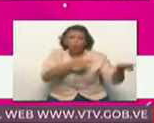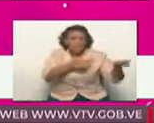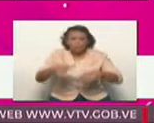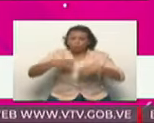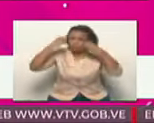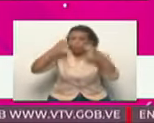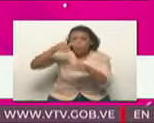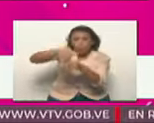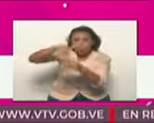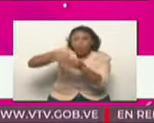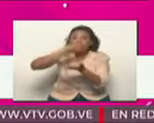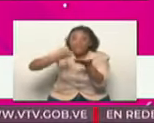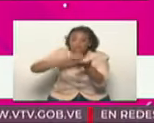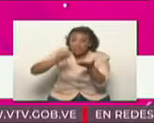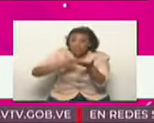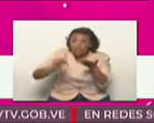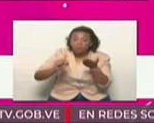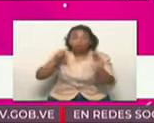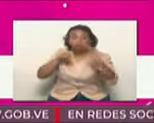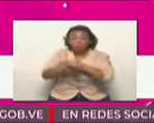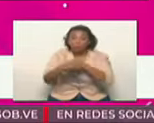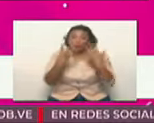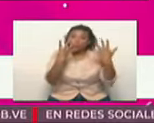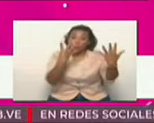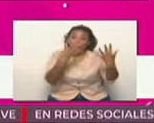y por escrito, de 9 miembros.